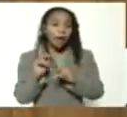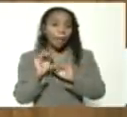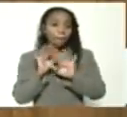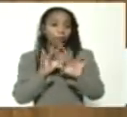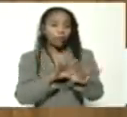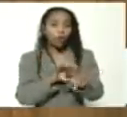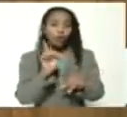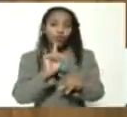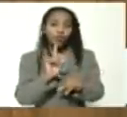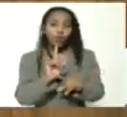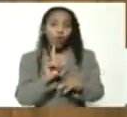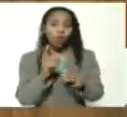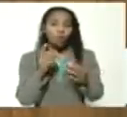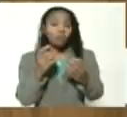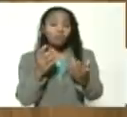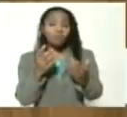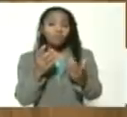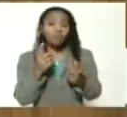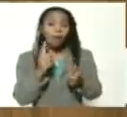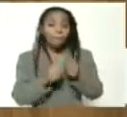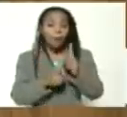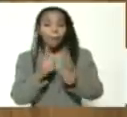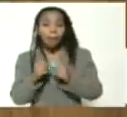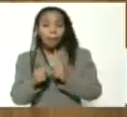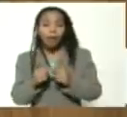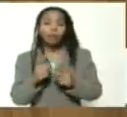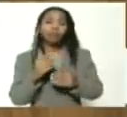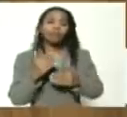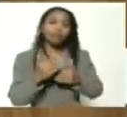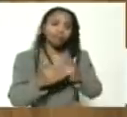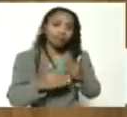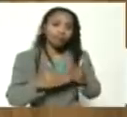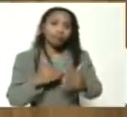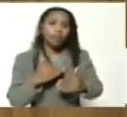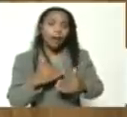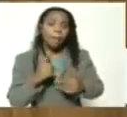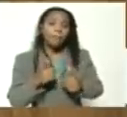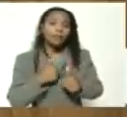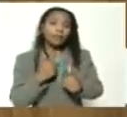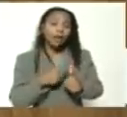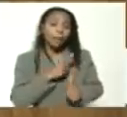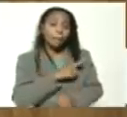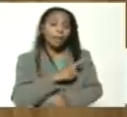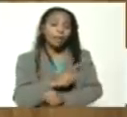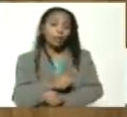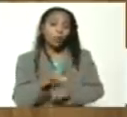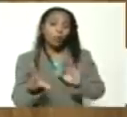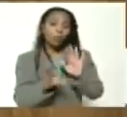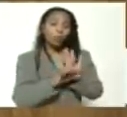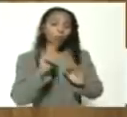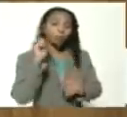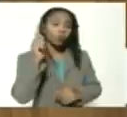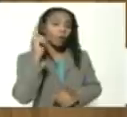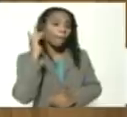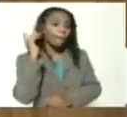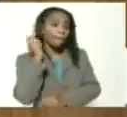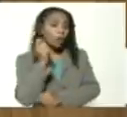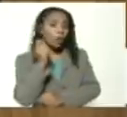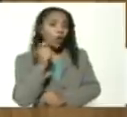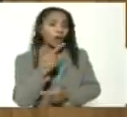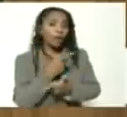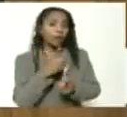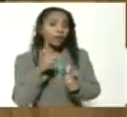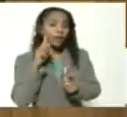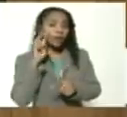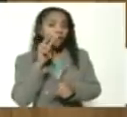no intermitente, sino periódica, y darle prioridad al mandato constitucional del juzgamiento en libertad